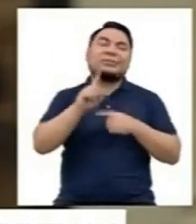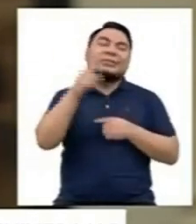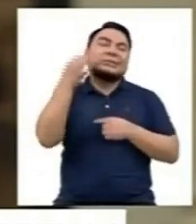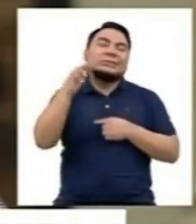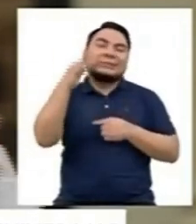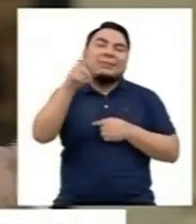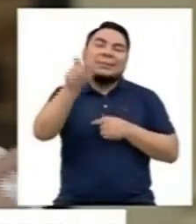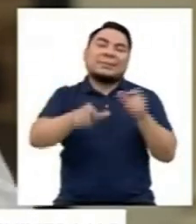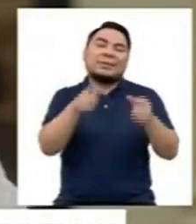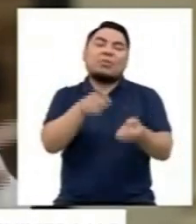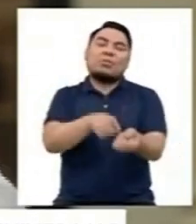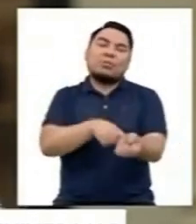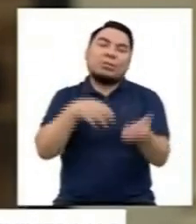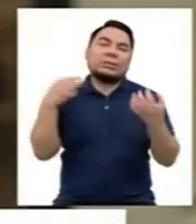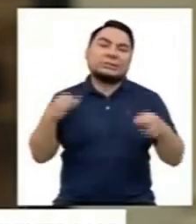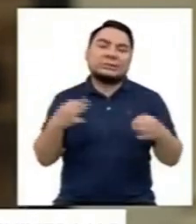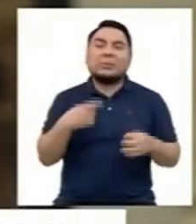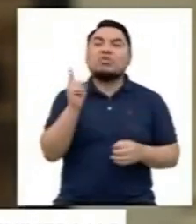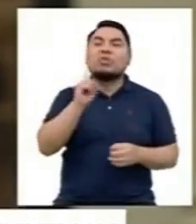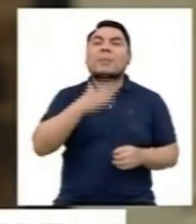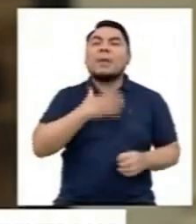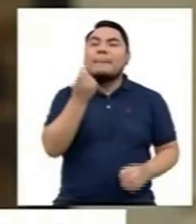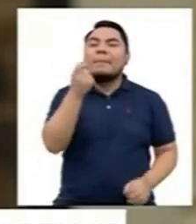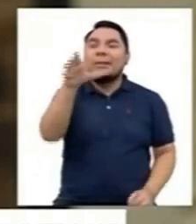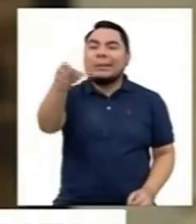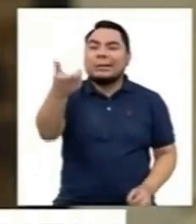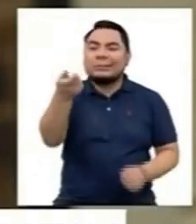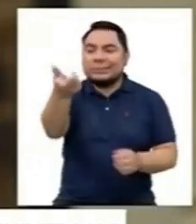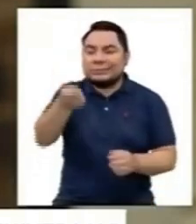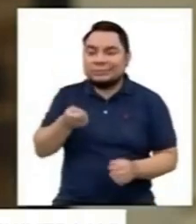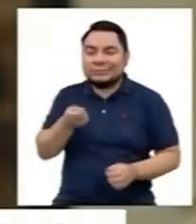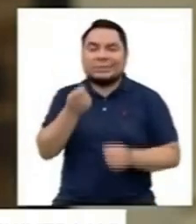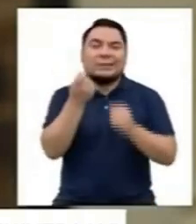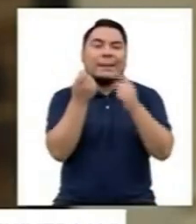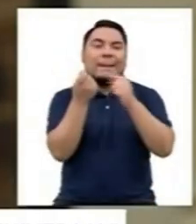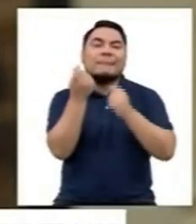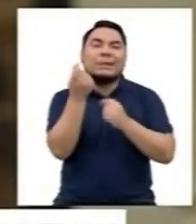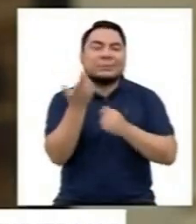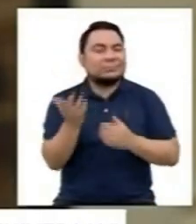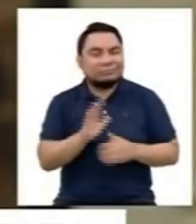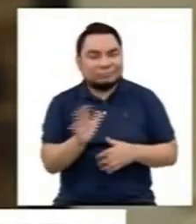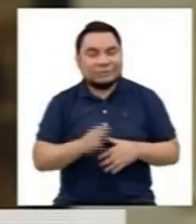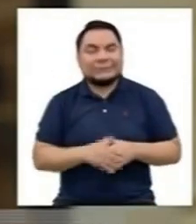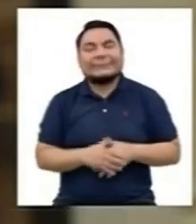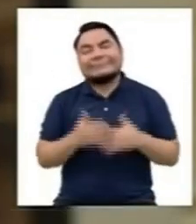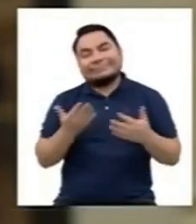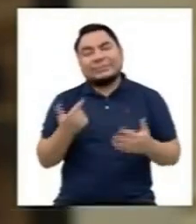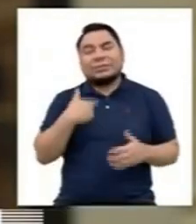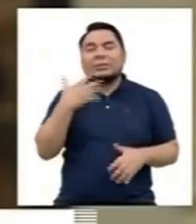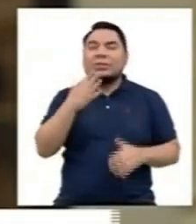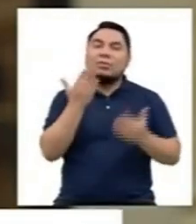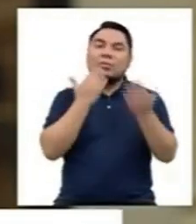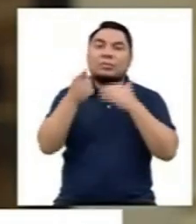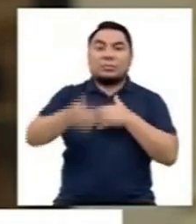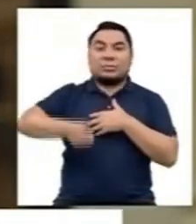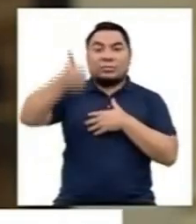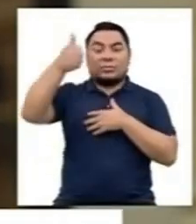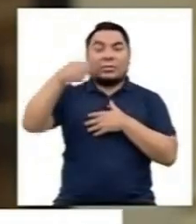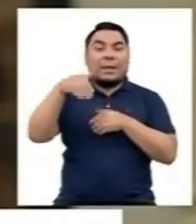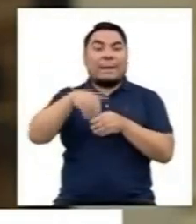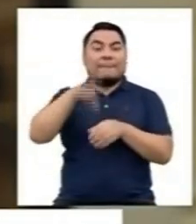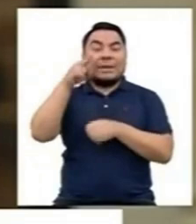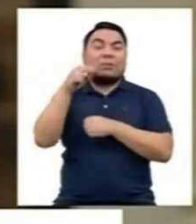Recuerden el primer gobierno de Alan García, espantoso. Si eso hemos pasado, esta pandemia lo vamos a pasar, pero con mantequilla, suavecito